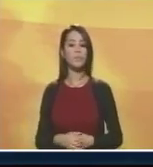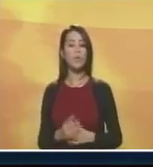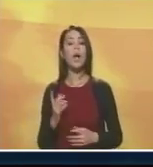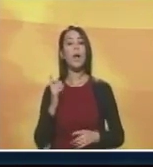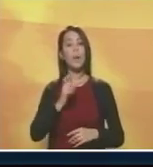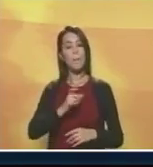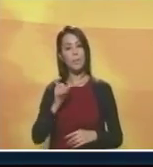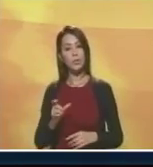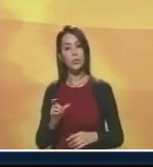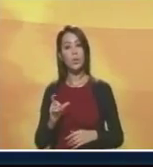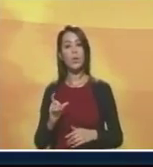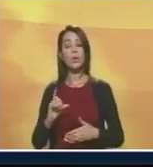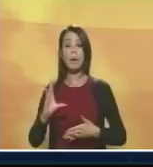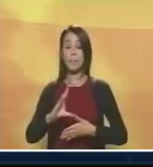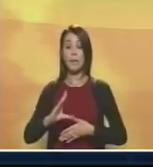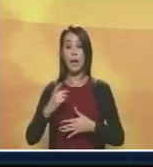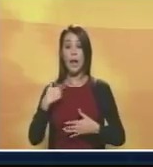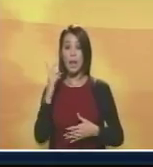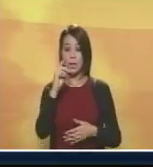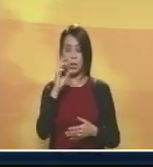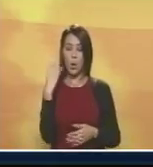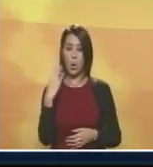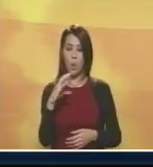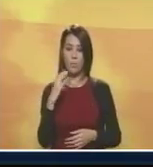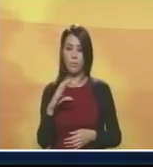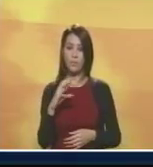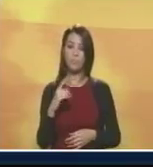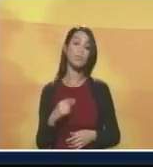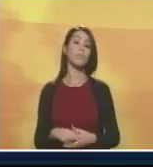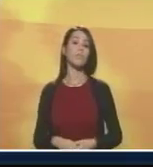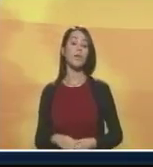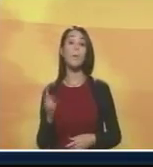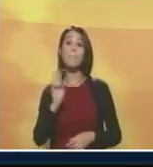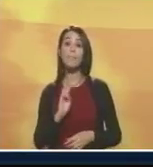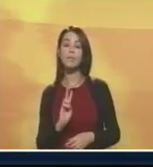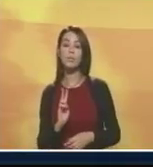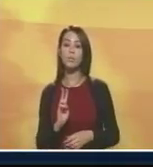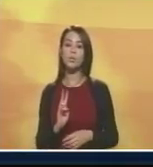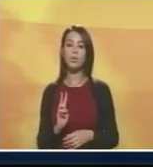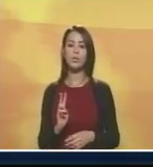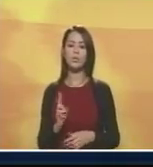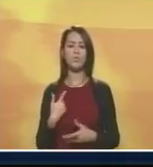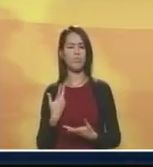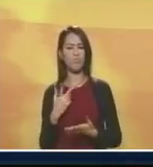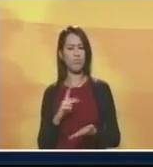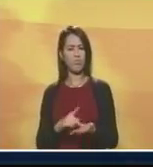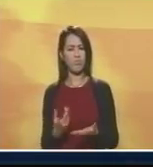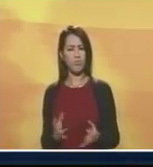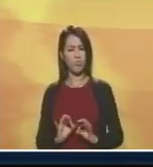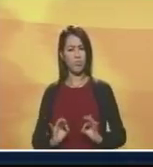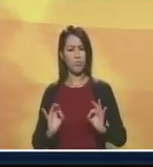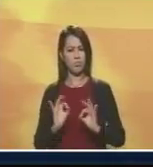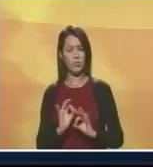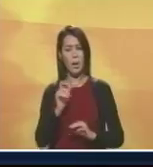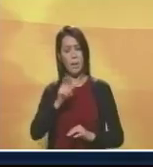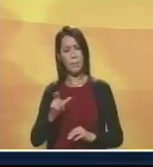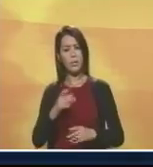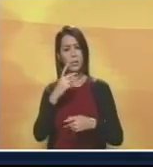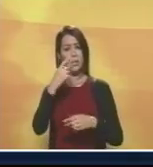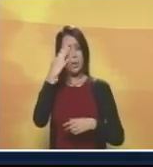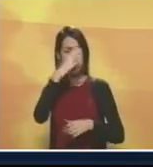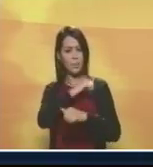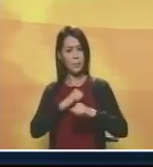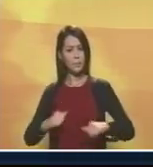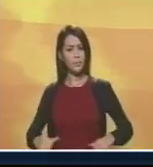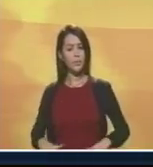funcionarios americanos a Colombia, en Venezuela reaccionan en que las visitas de los funcionarios americanos es porque